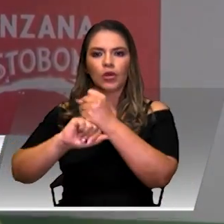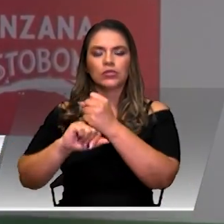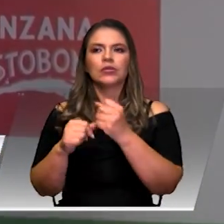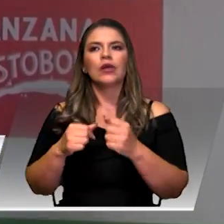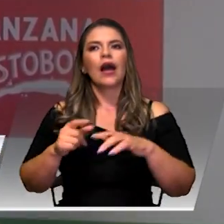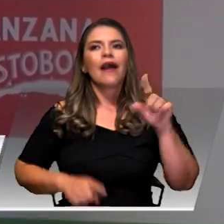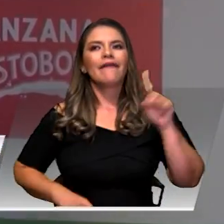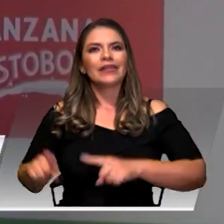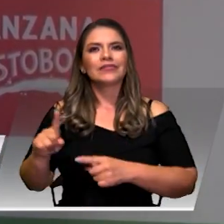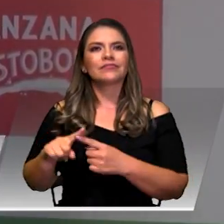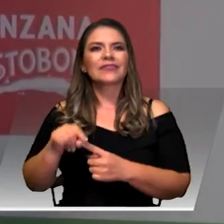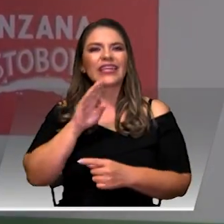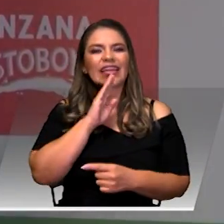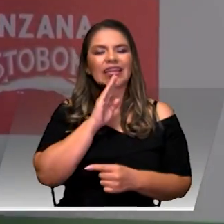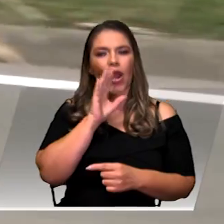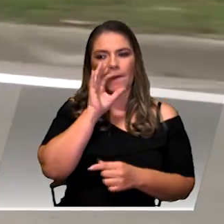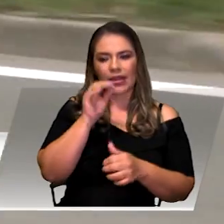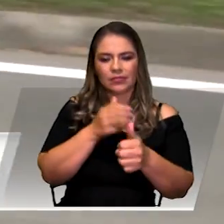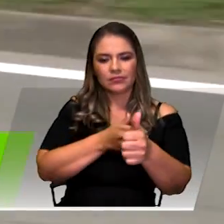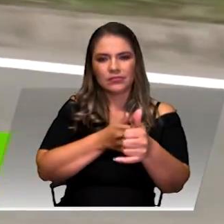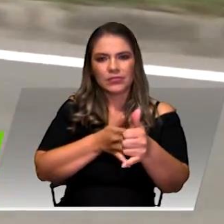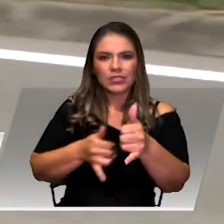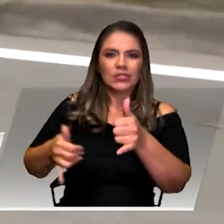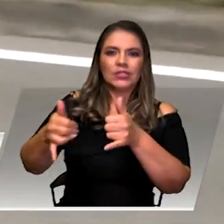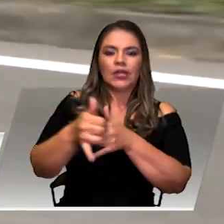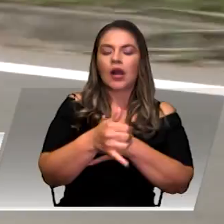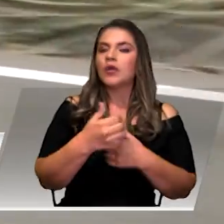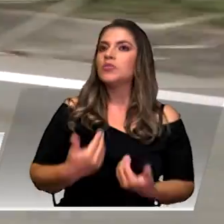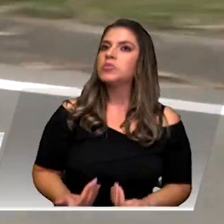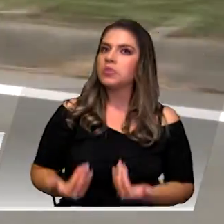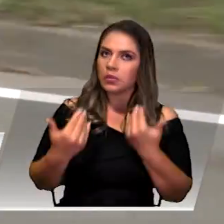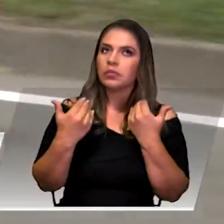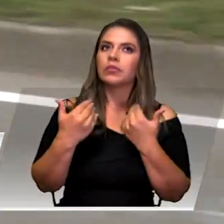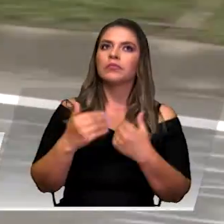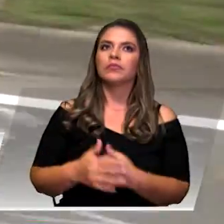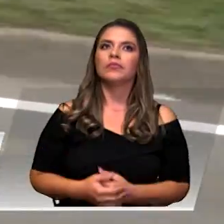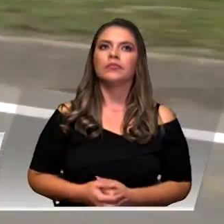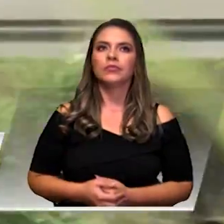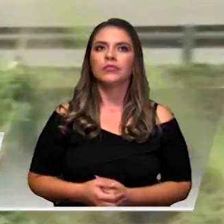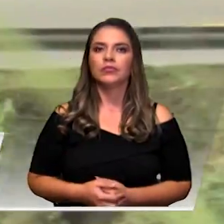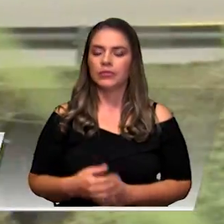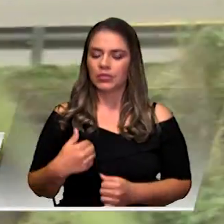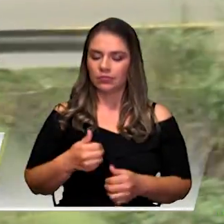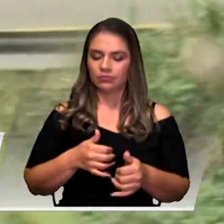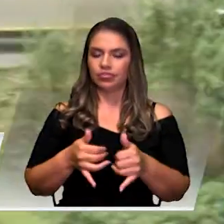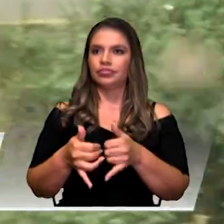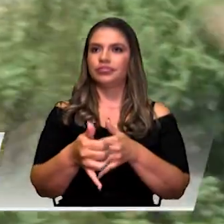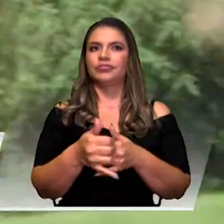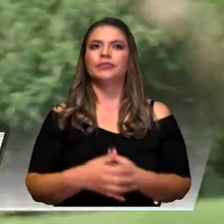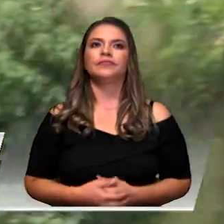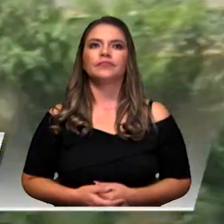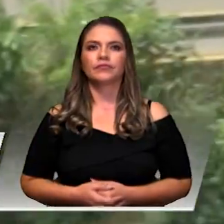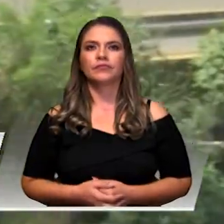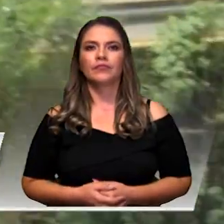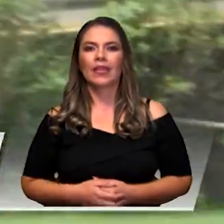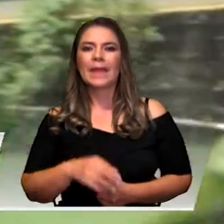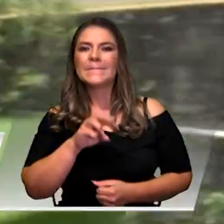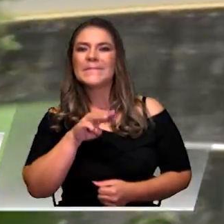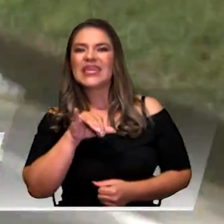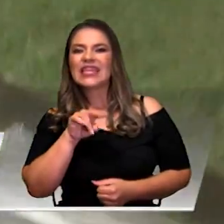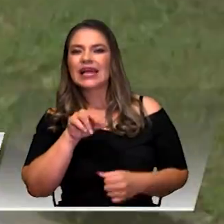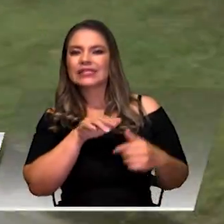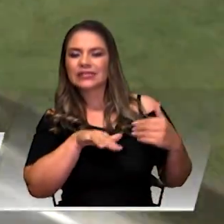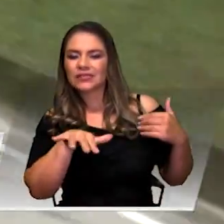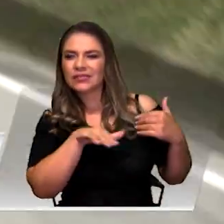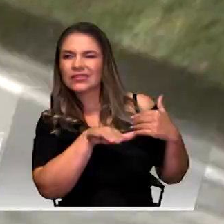para que Cristian sacara esa diferencia y pudiera disputar la etapa. Tras el paso por el Alto de Minas con Cristian